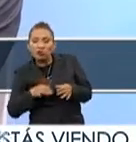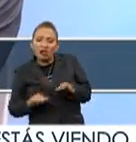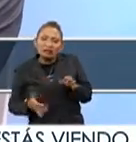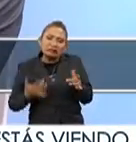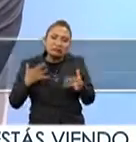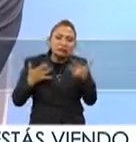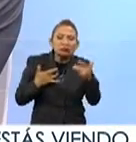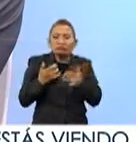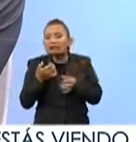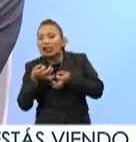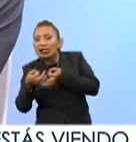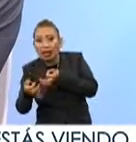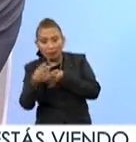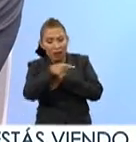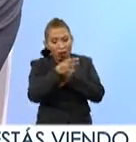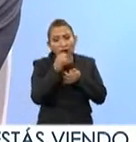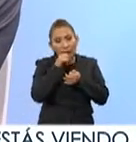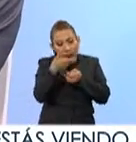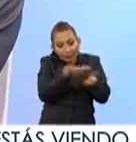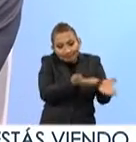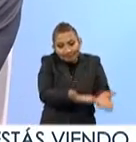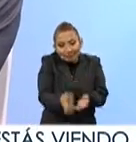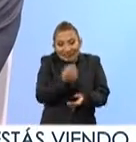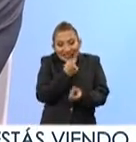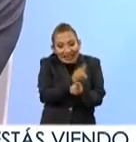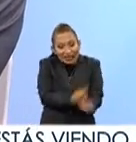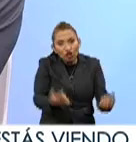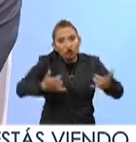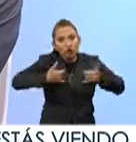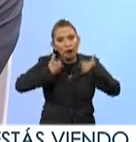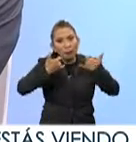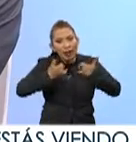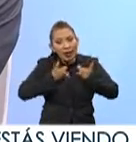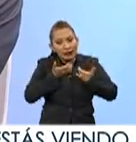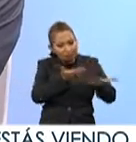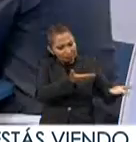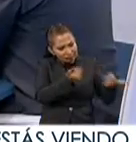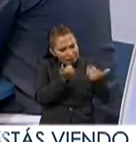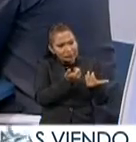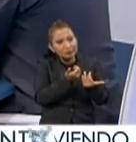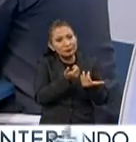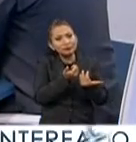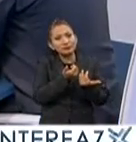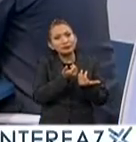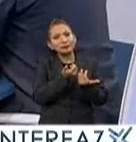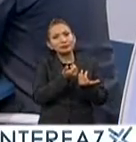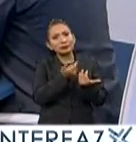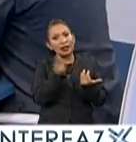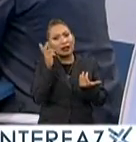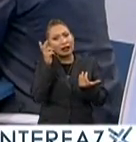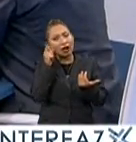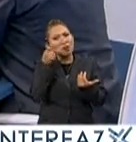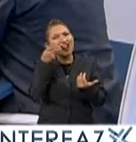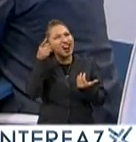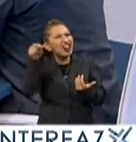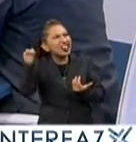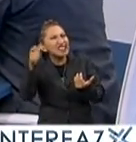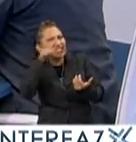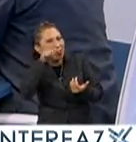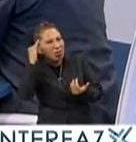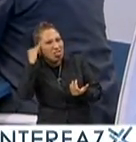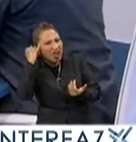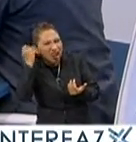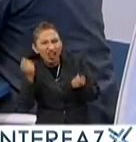pero creo que vale la pena empezarlo a abrir a que los niños, los jóvenes, que escuchan hablar sobre las